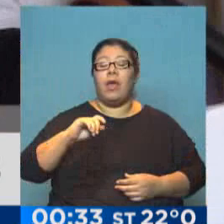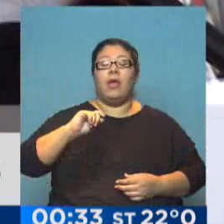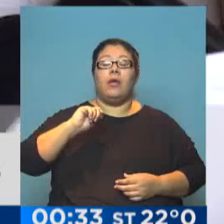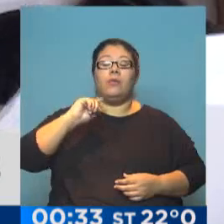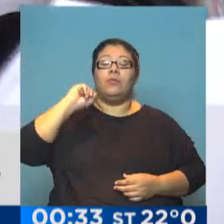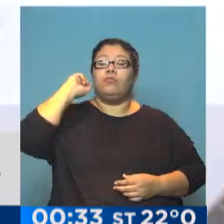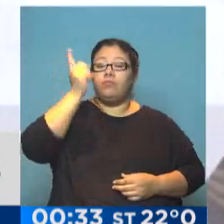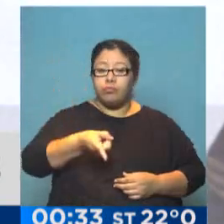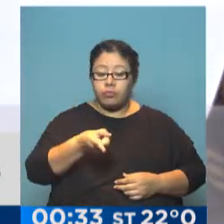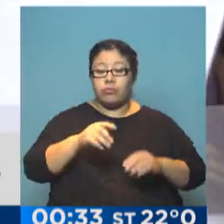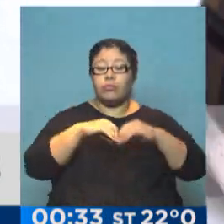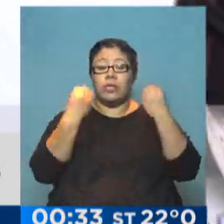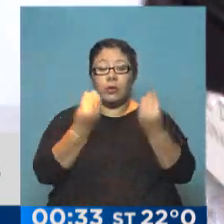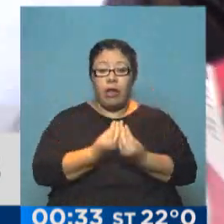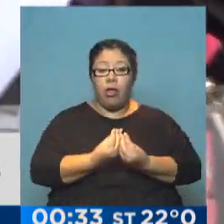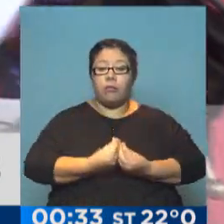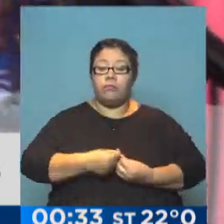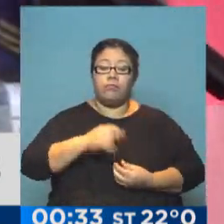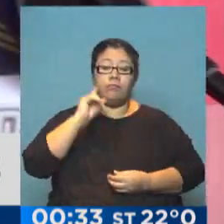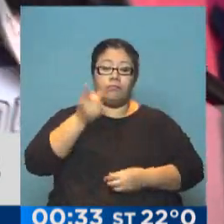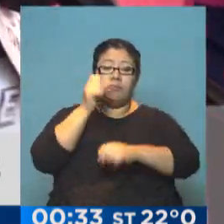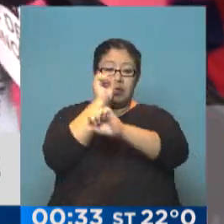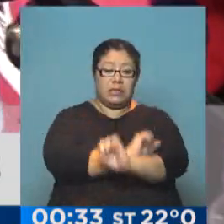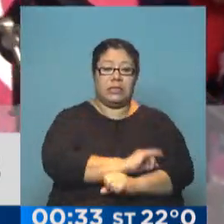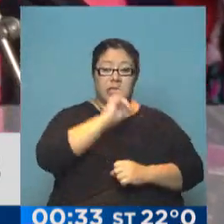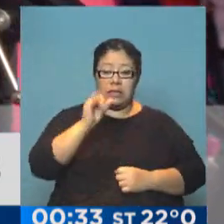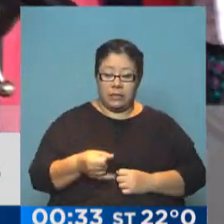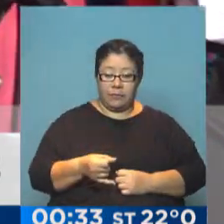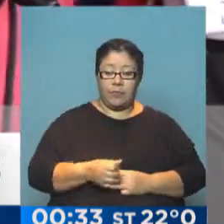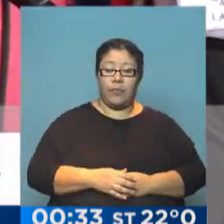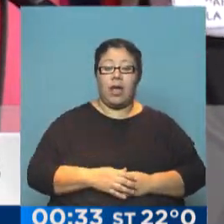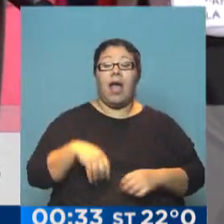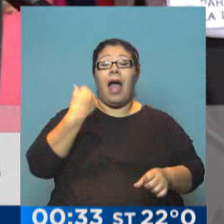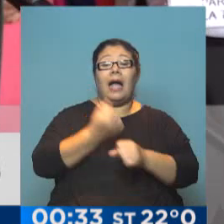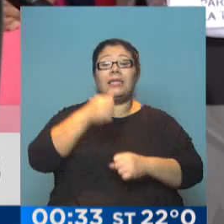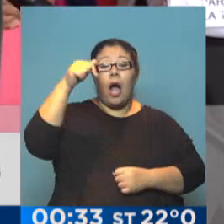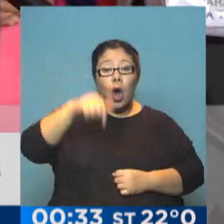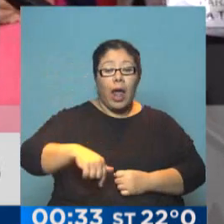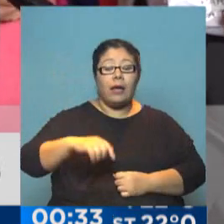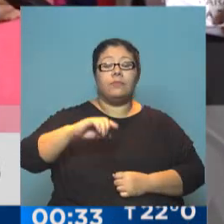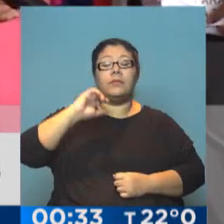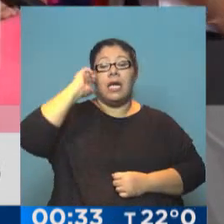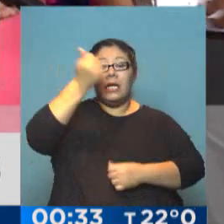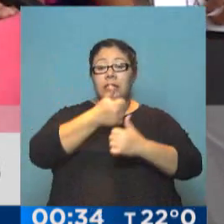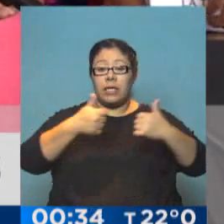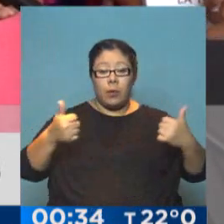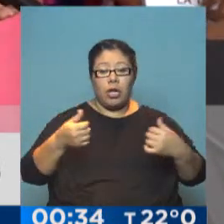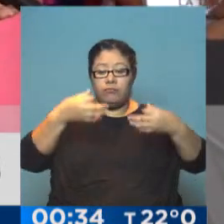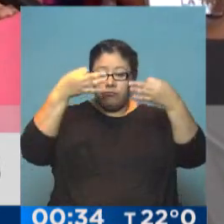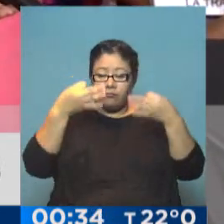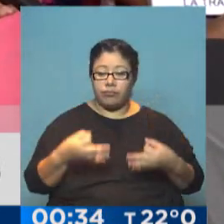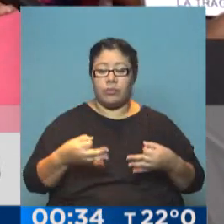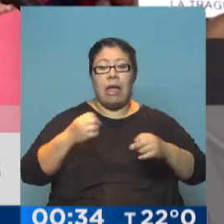condenatoria. Hasta el momento el trabajo del Tribunal Oral ha sido impecable, el juicio ha sido absolutamente